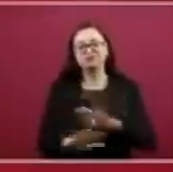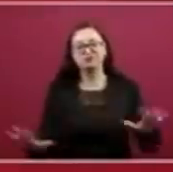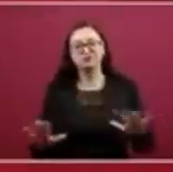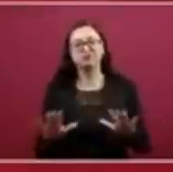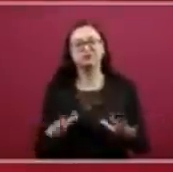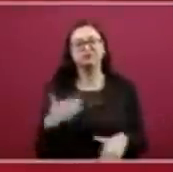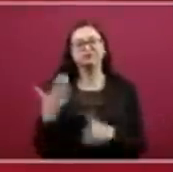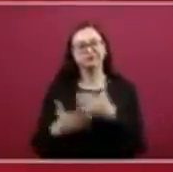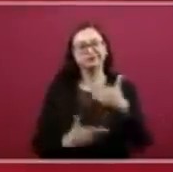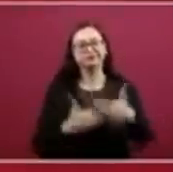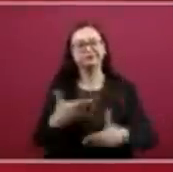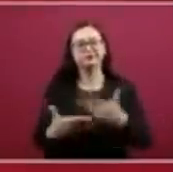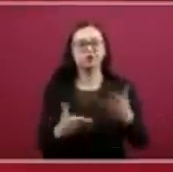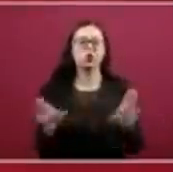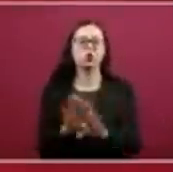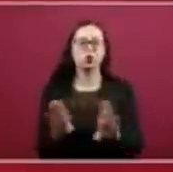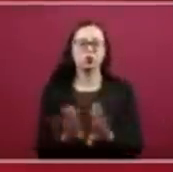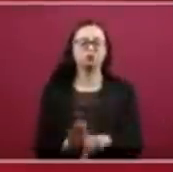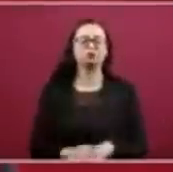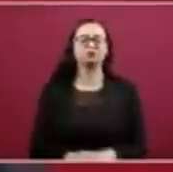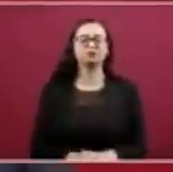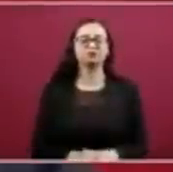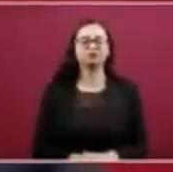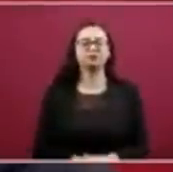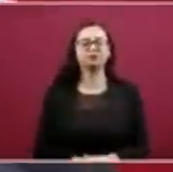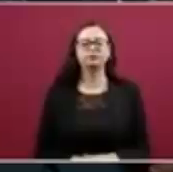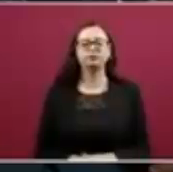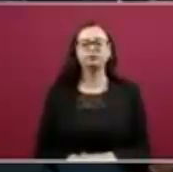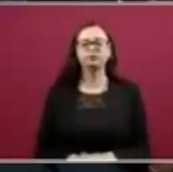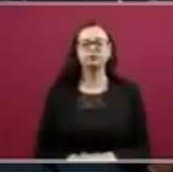cómo estamos procediendo.